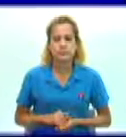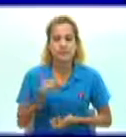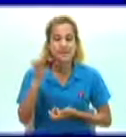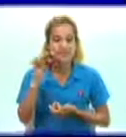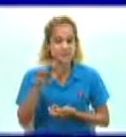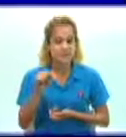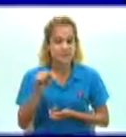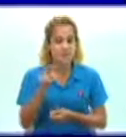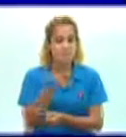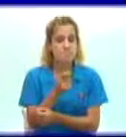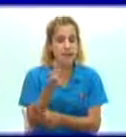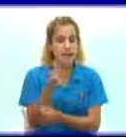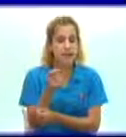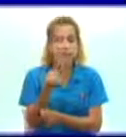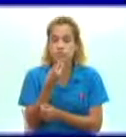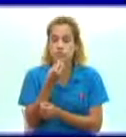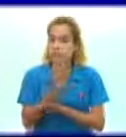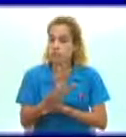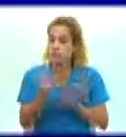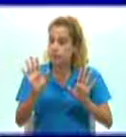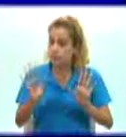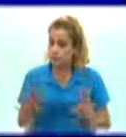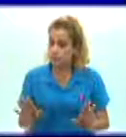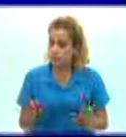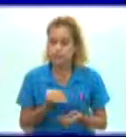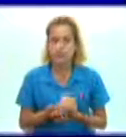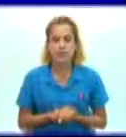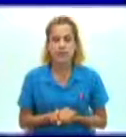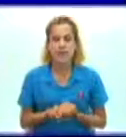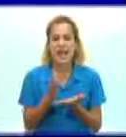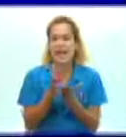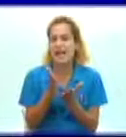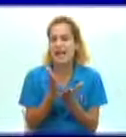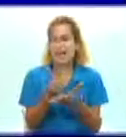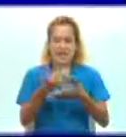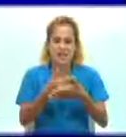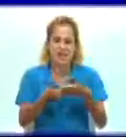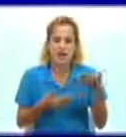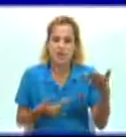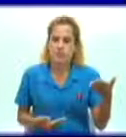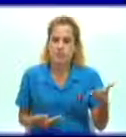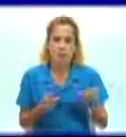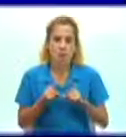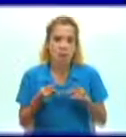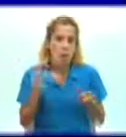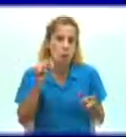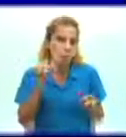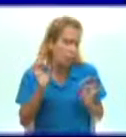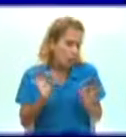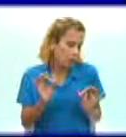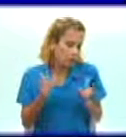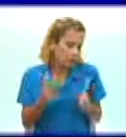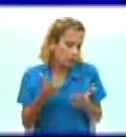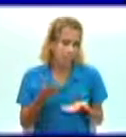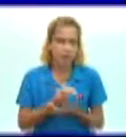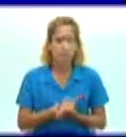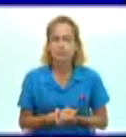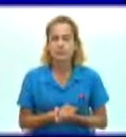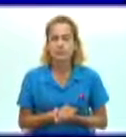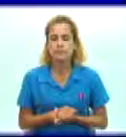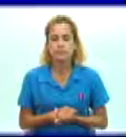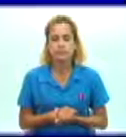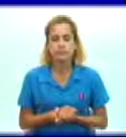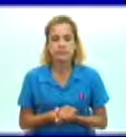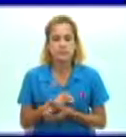sus maestros se lo deben permitir durante las clases, los exámenes, porque es un ejercicio que está correcto y es producto de